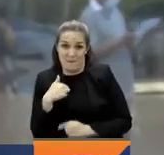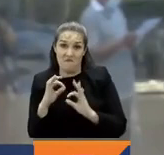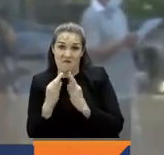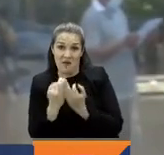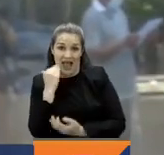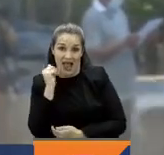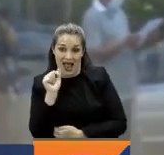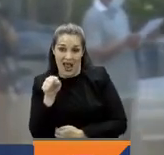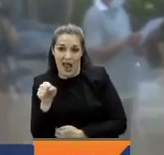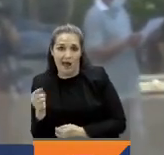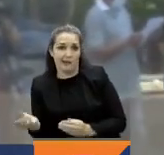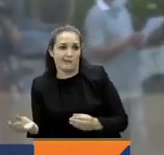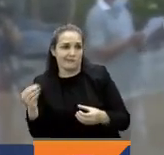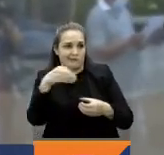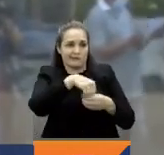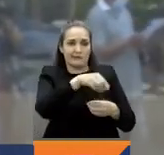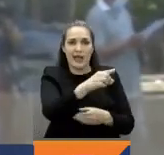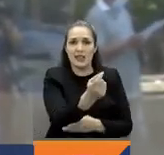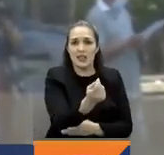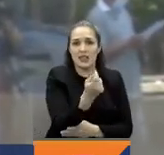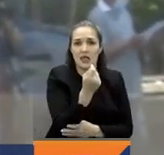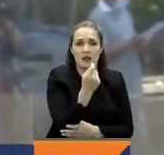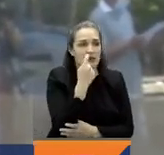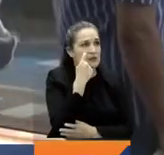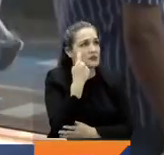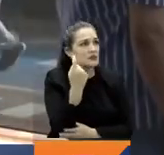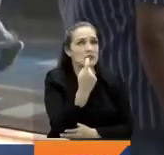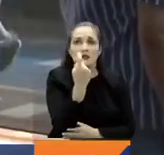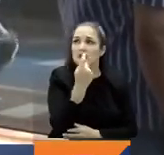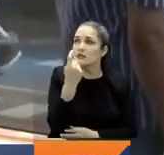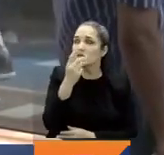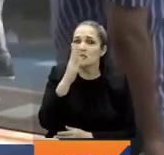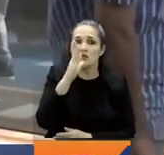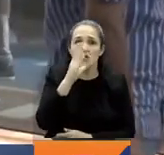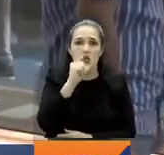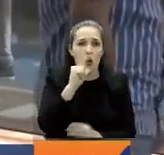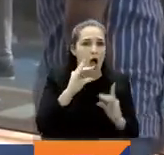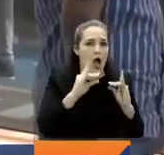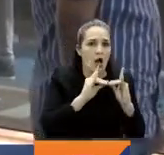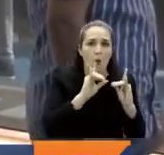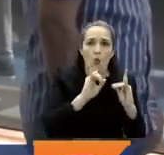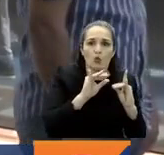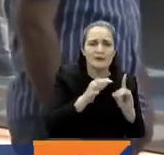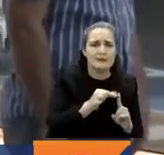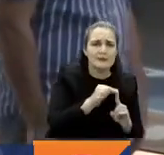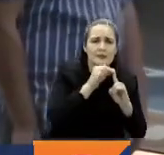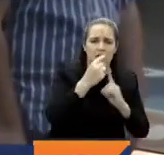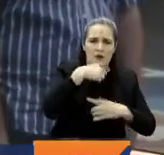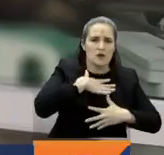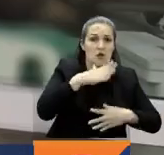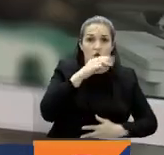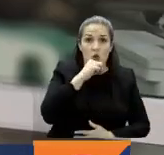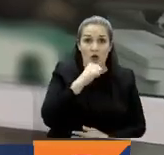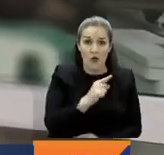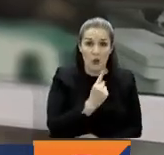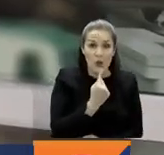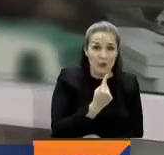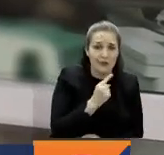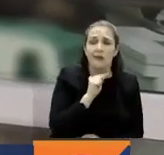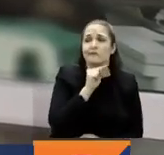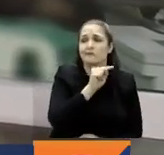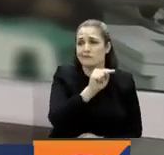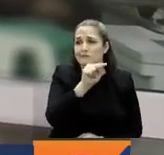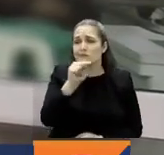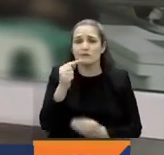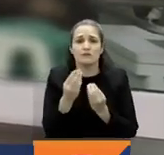decían que estaban pues buscando cama UCI y no había ningún lado aquí en la ciudad de Cali. La misma situación la viven centenares de personas y sus seres queridos en